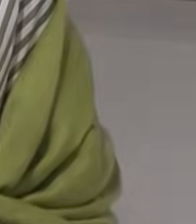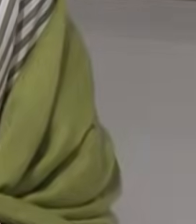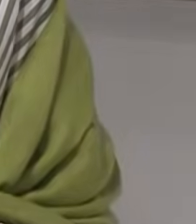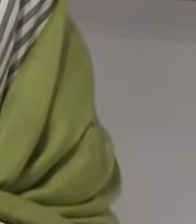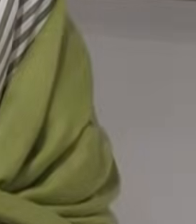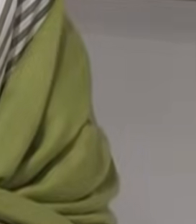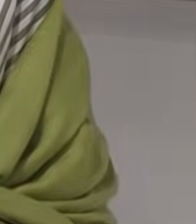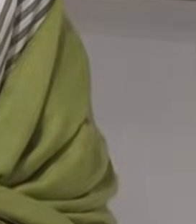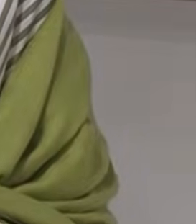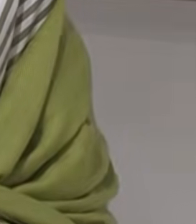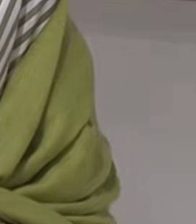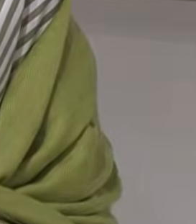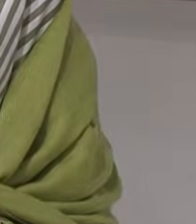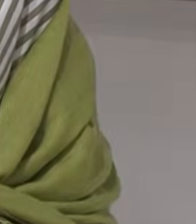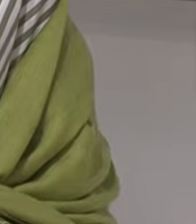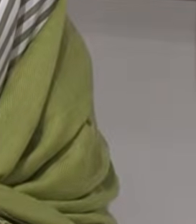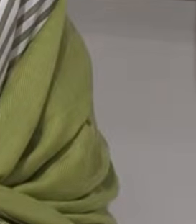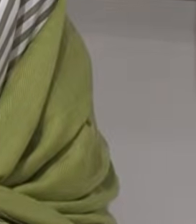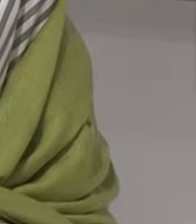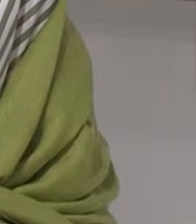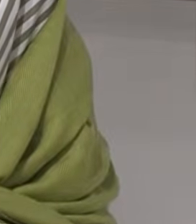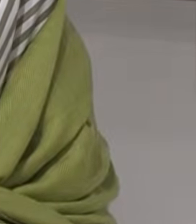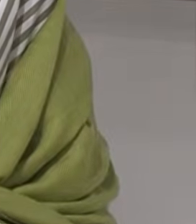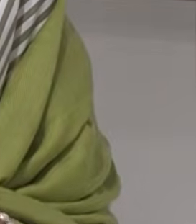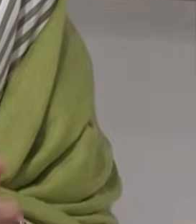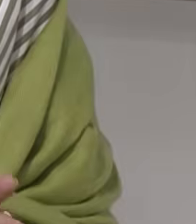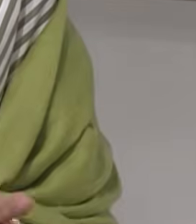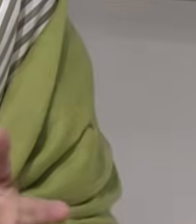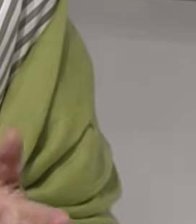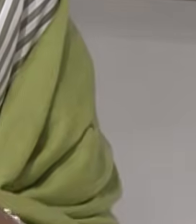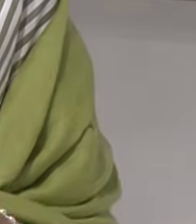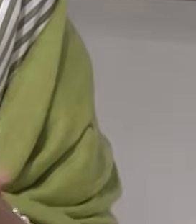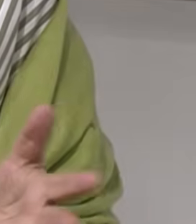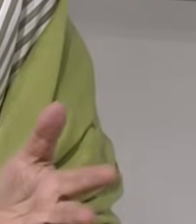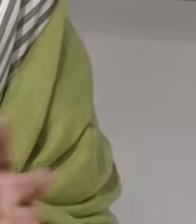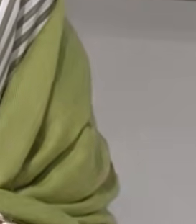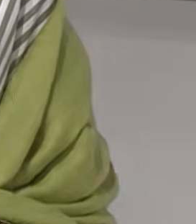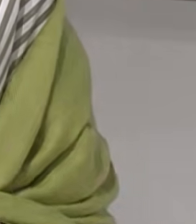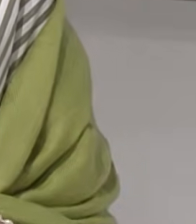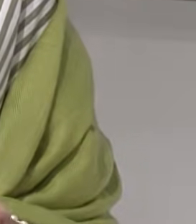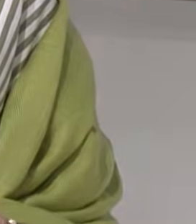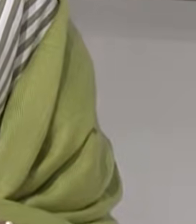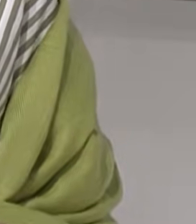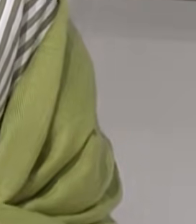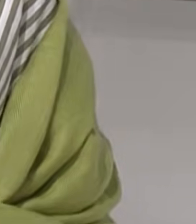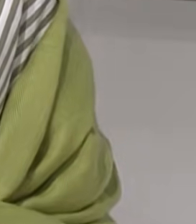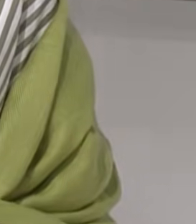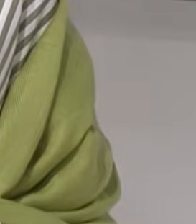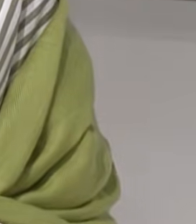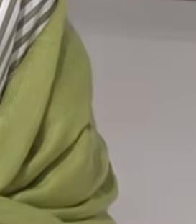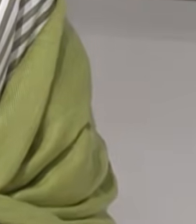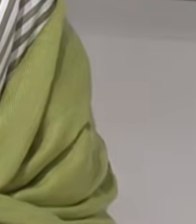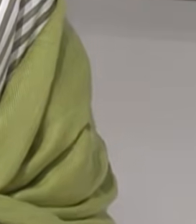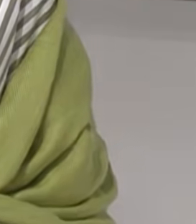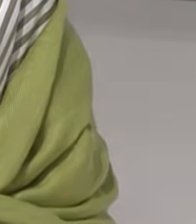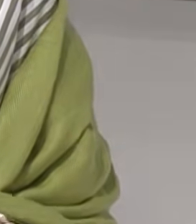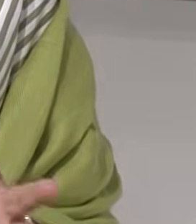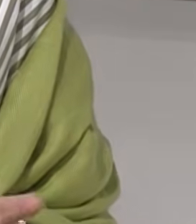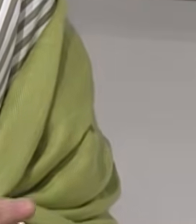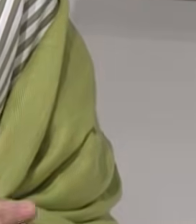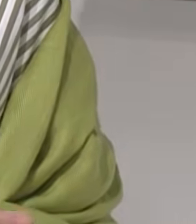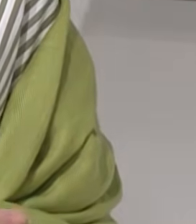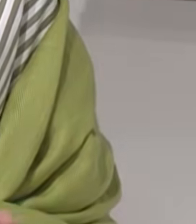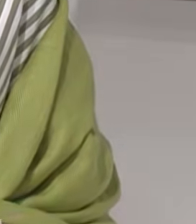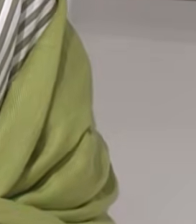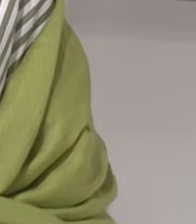Hola, hola, muy buenas tardes a todos los que a esta hora están en sintonía por la radio, por la televisión, por cualquier plataforma. Ojalá